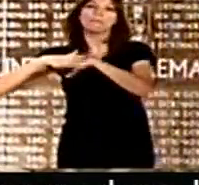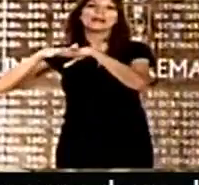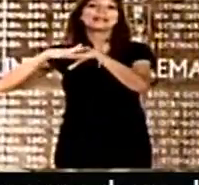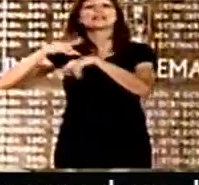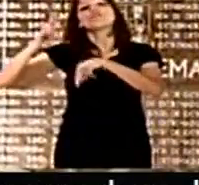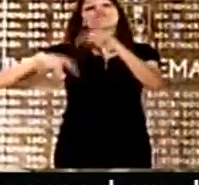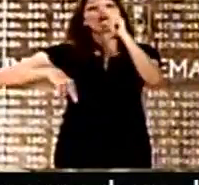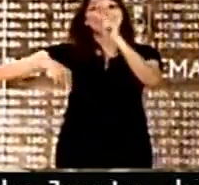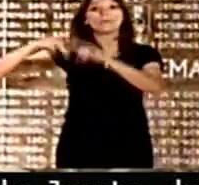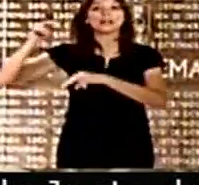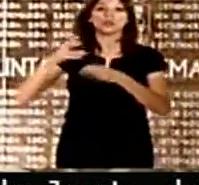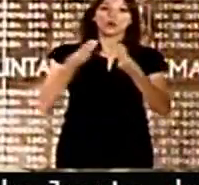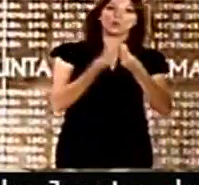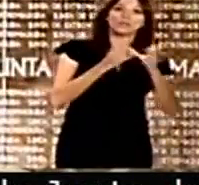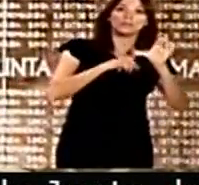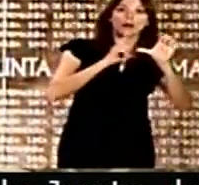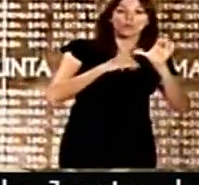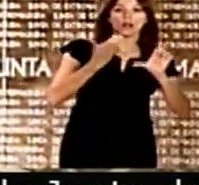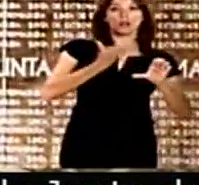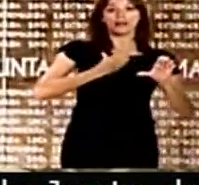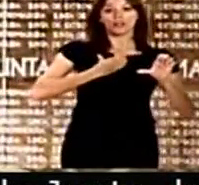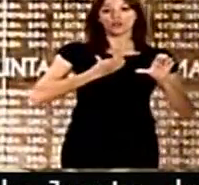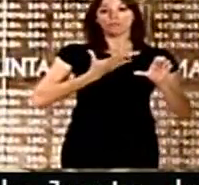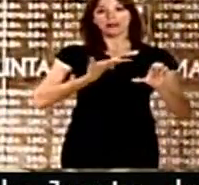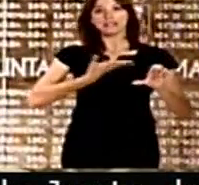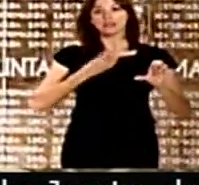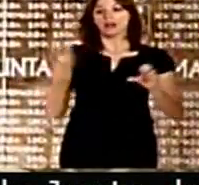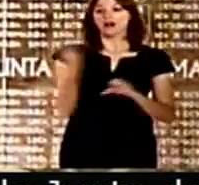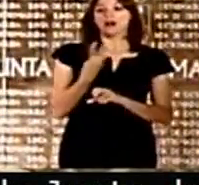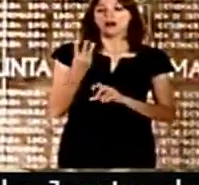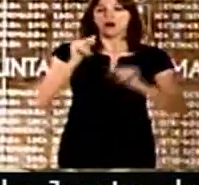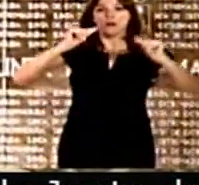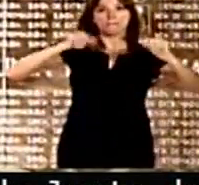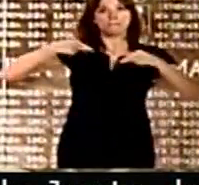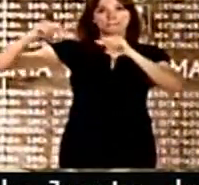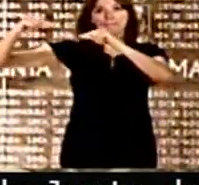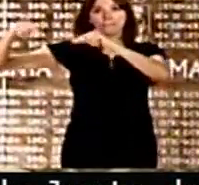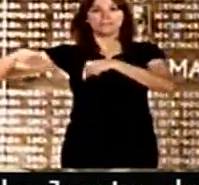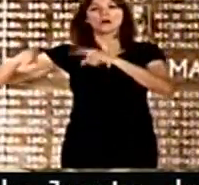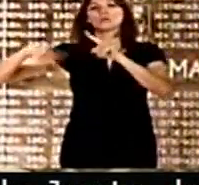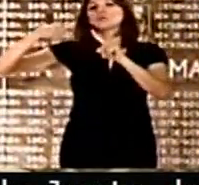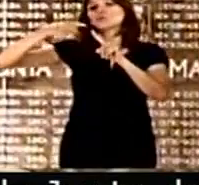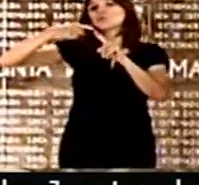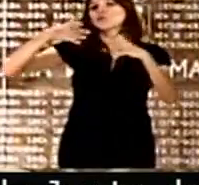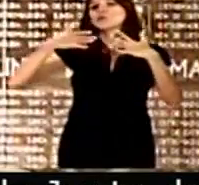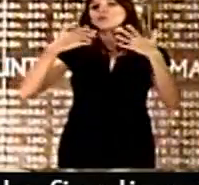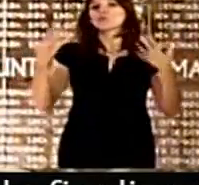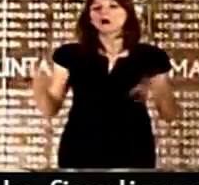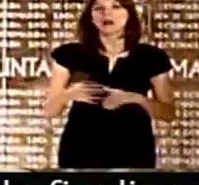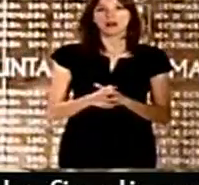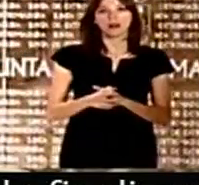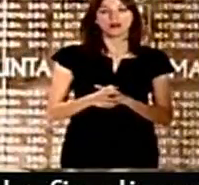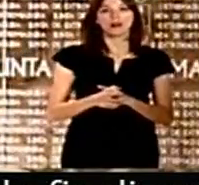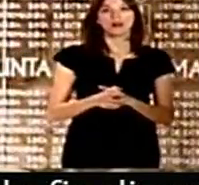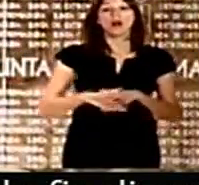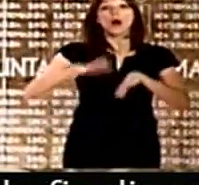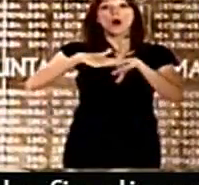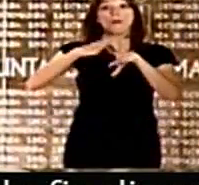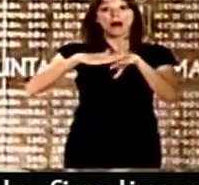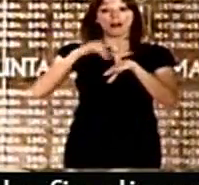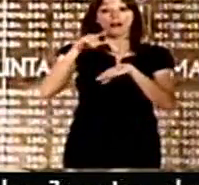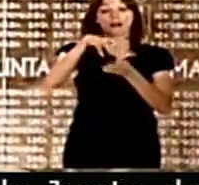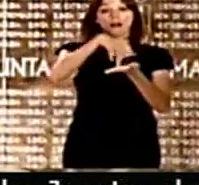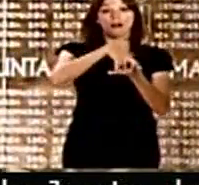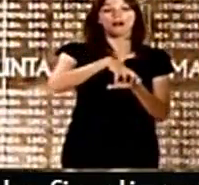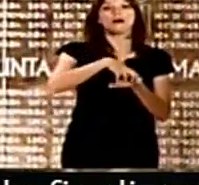de Extremadura y el Ayuntamiento de Plasencia para la finalización, ejecución de la adecuación y